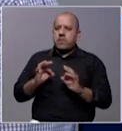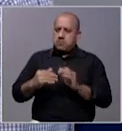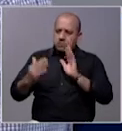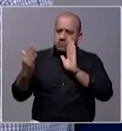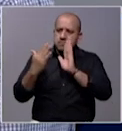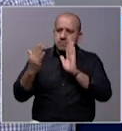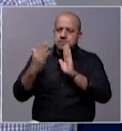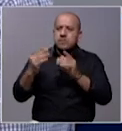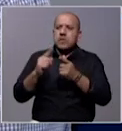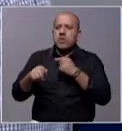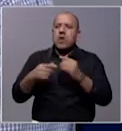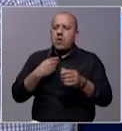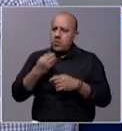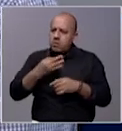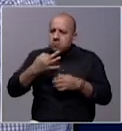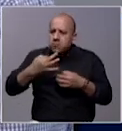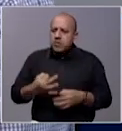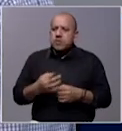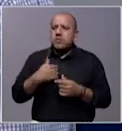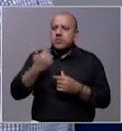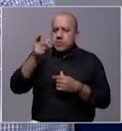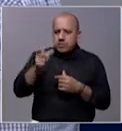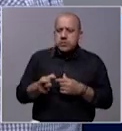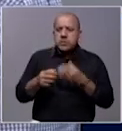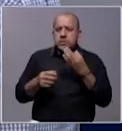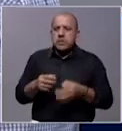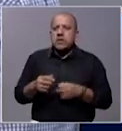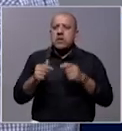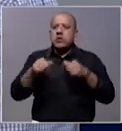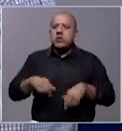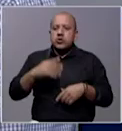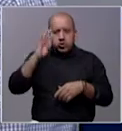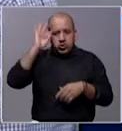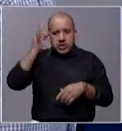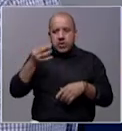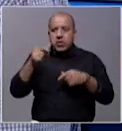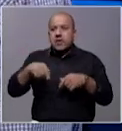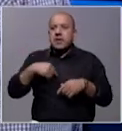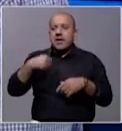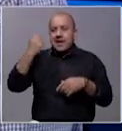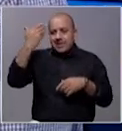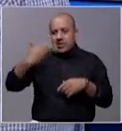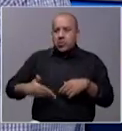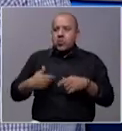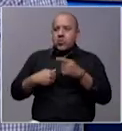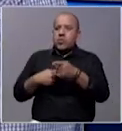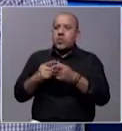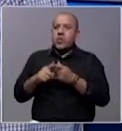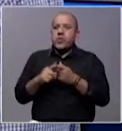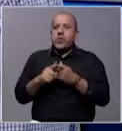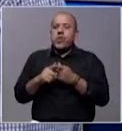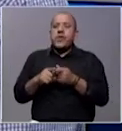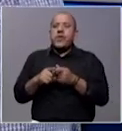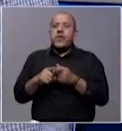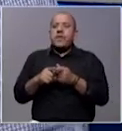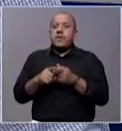muy directa muy sincera es una persona de bien yo creo que estas actitudes que él ha protagonizado o este estilo que ha